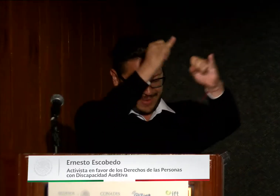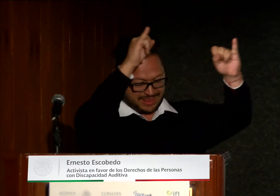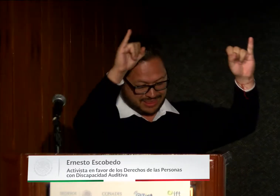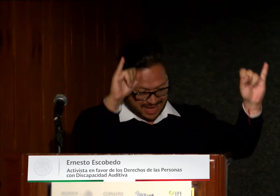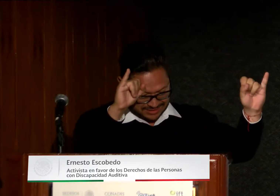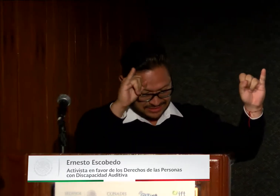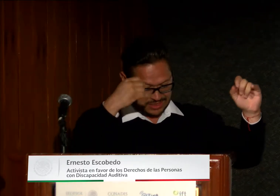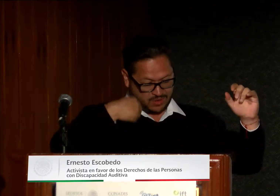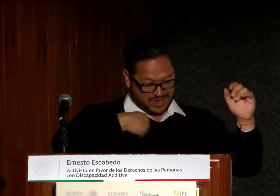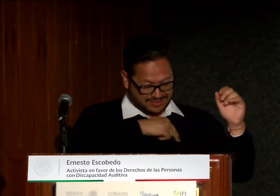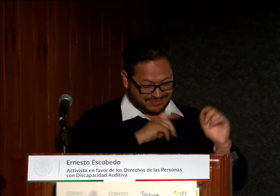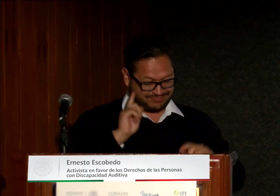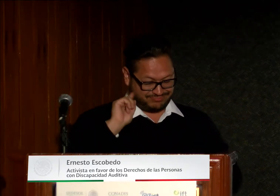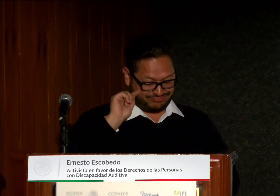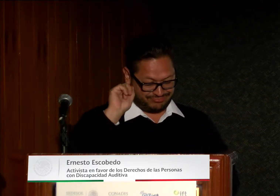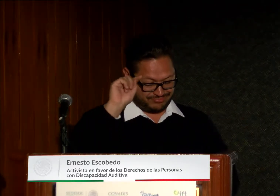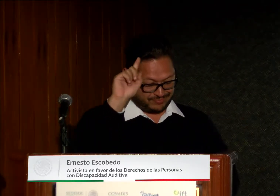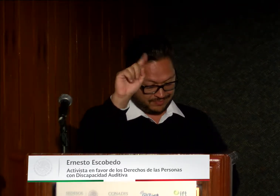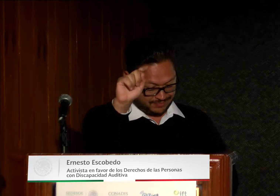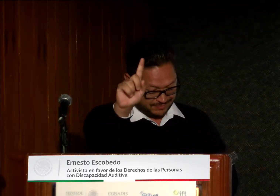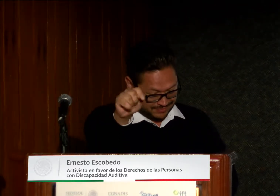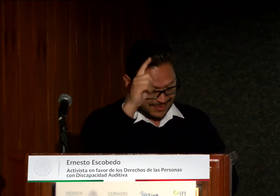de hace 15 años.